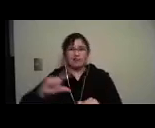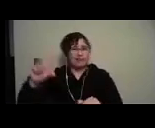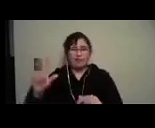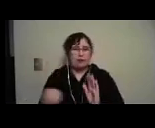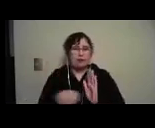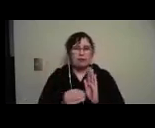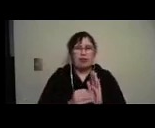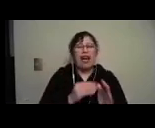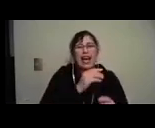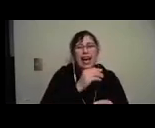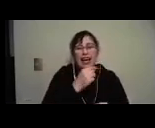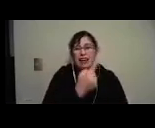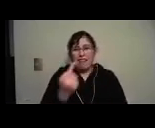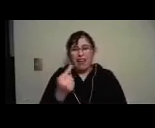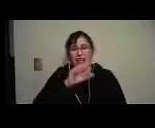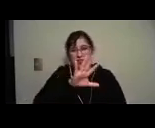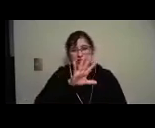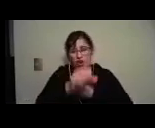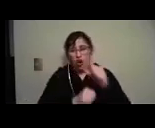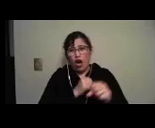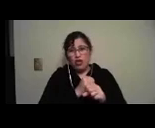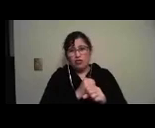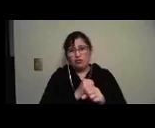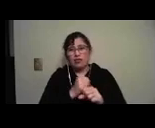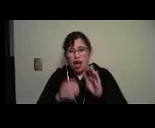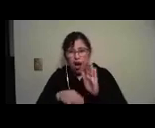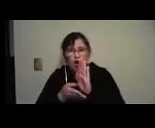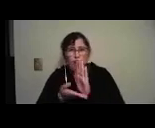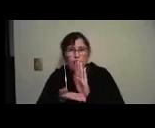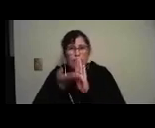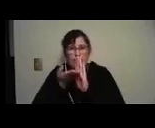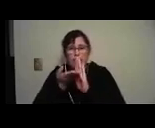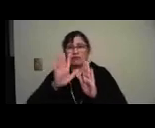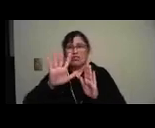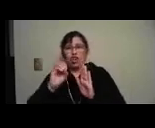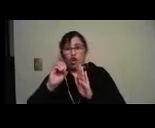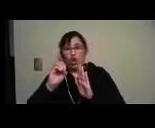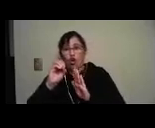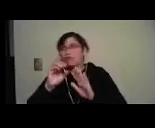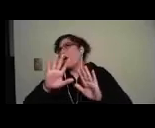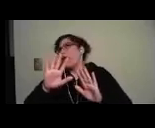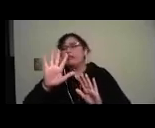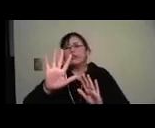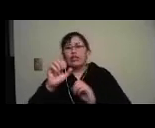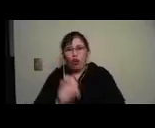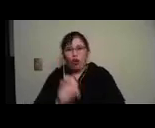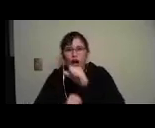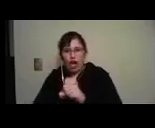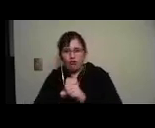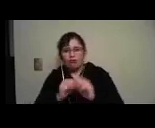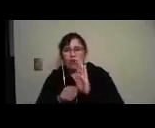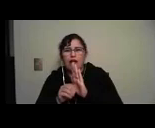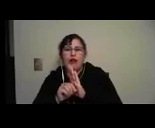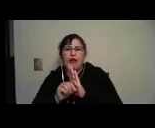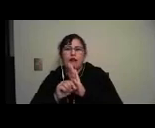5 años de edad de vida que tengan las personas sobre los 60 años. Resumiendo, reconocer que hay un proceso de